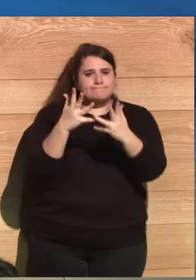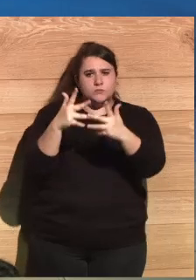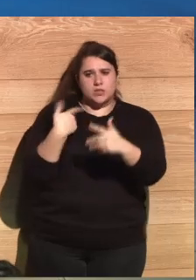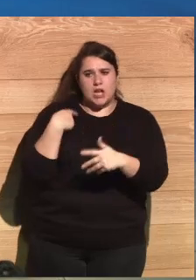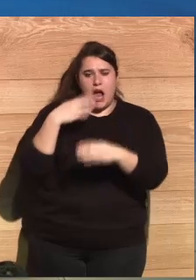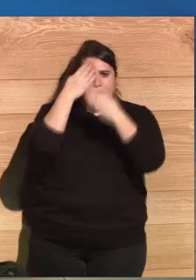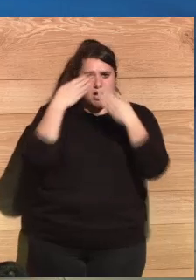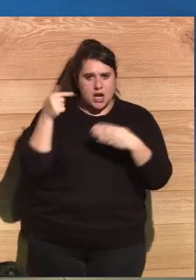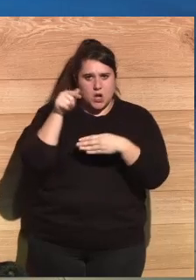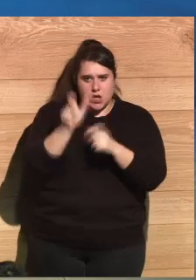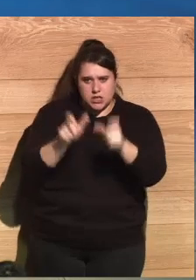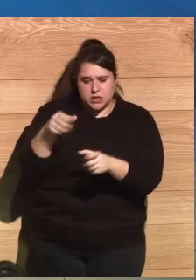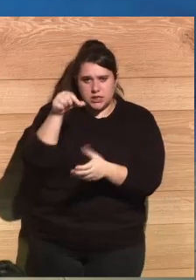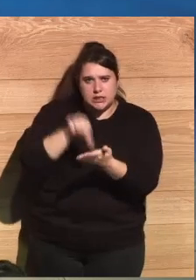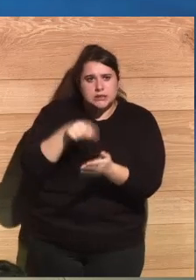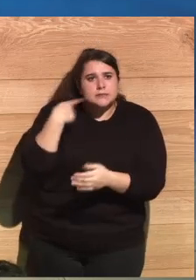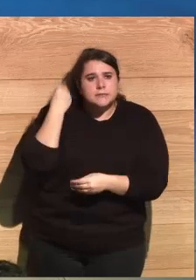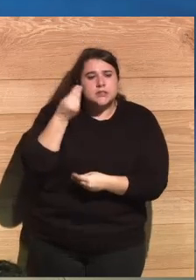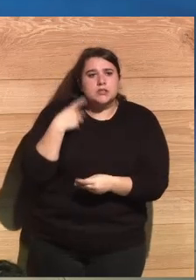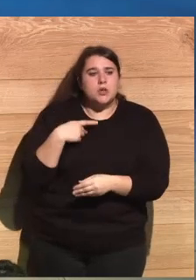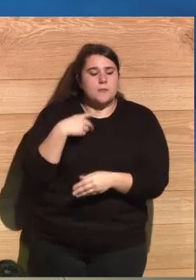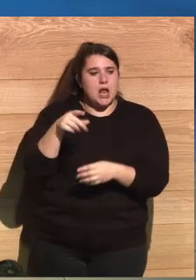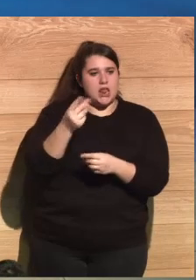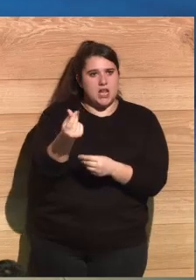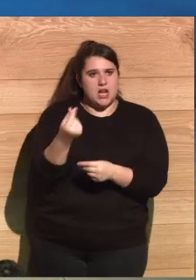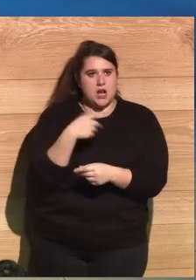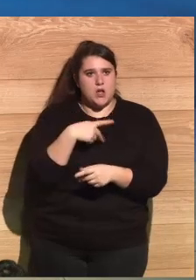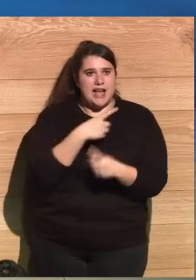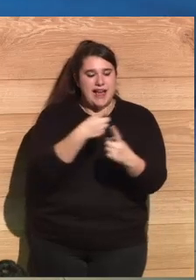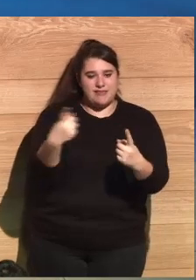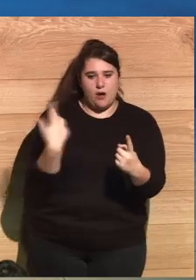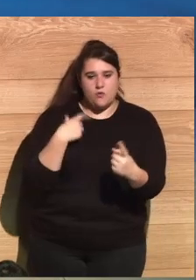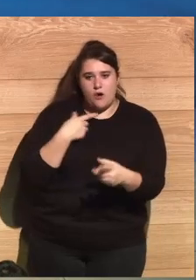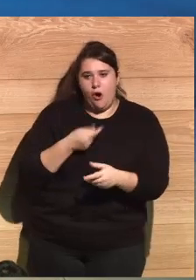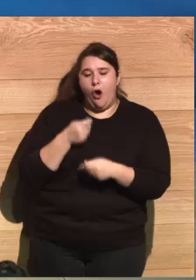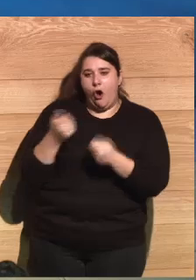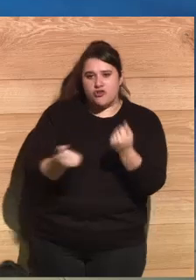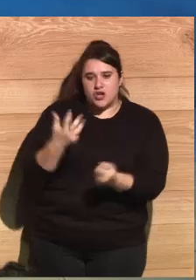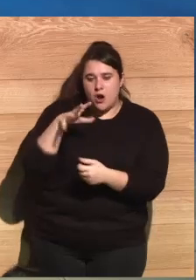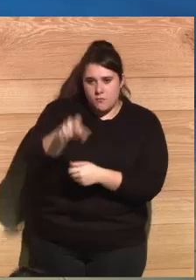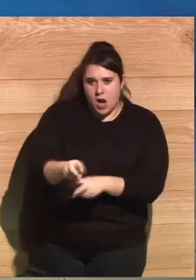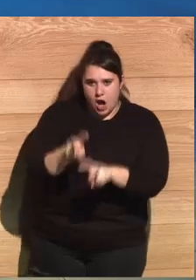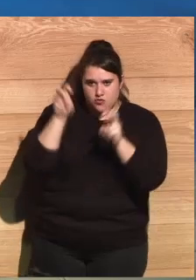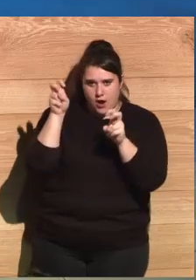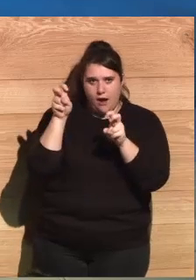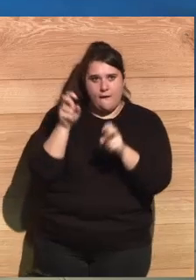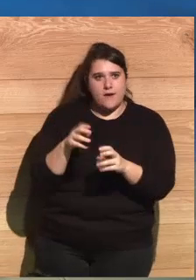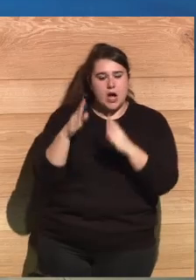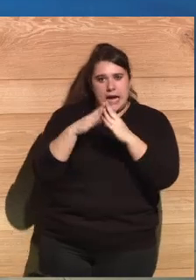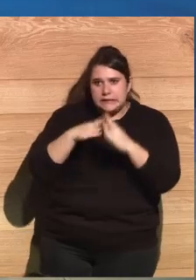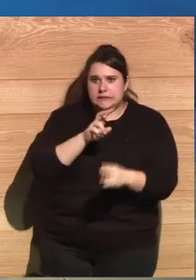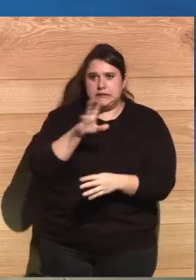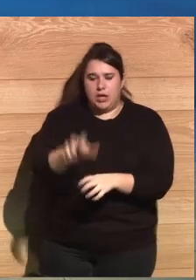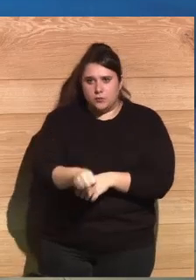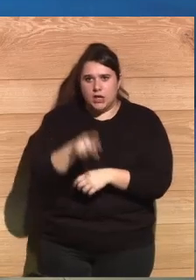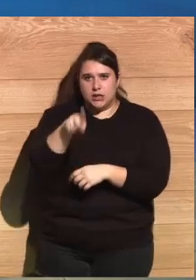tantos, con ese dinero creo que se le podía comprar un chalet y un coche bueno a cada afgano, prácticamente, ¿eh? Y entonces dices, ese enorme